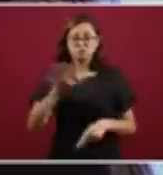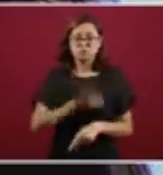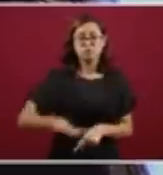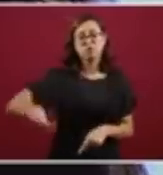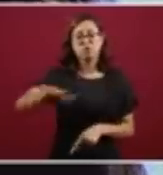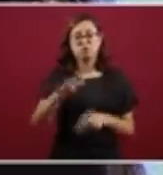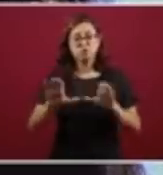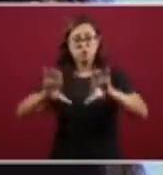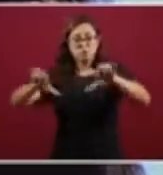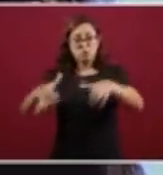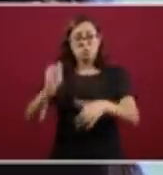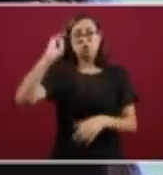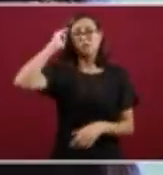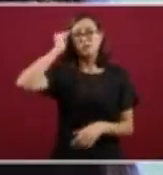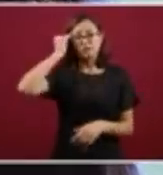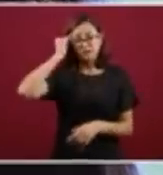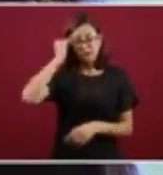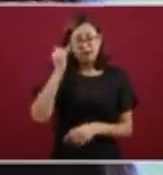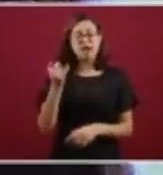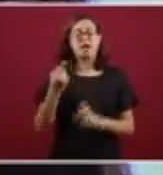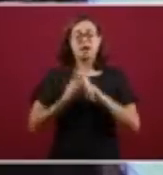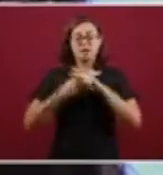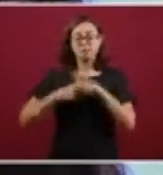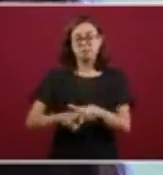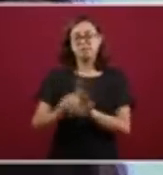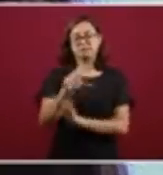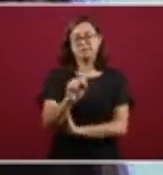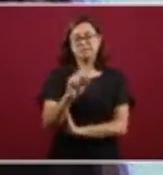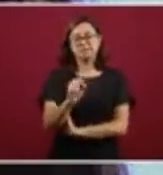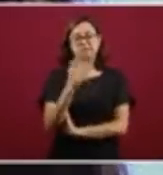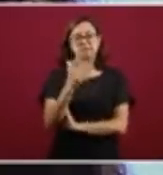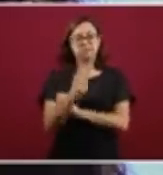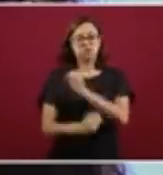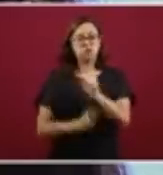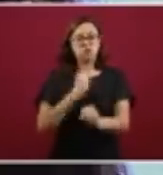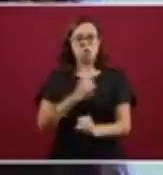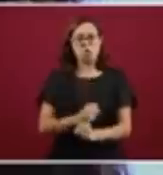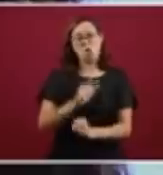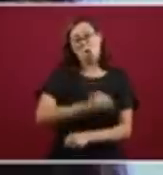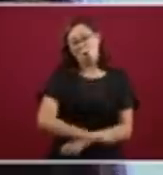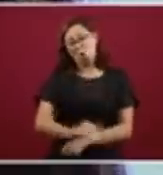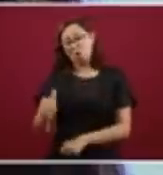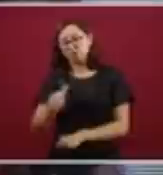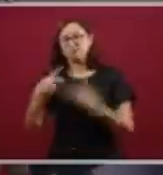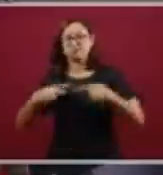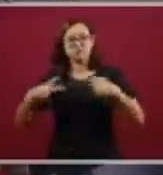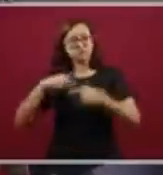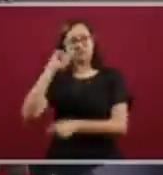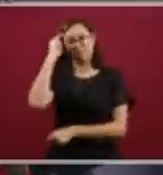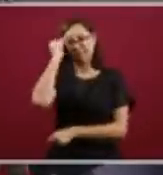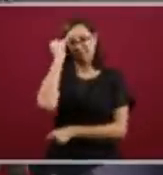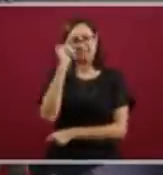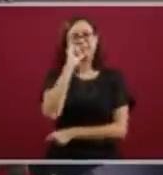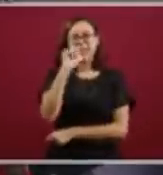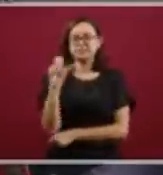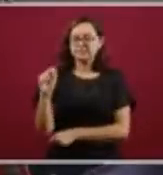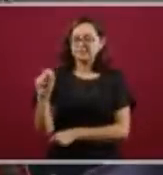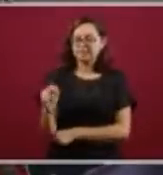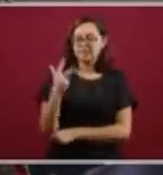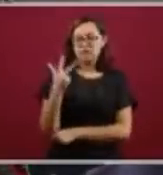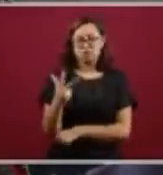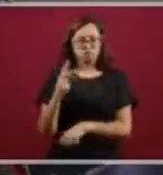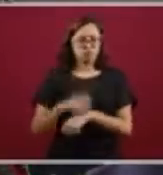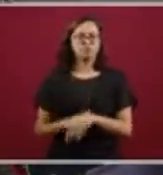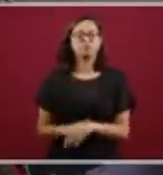indígenas, inician de 65 años y más. Territorio no indígena, 68 y más. ¿Qué